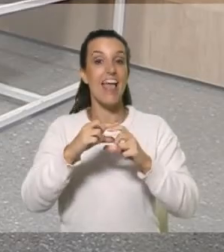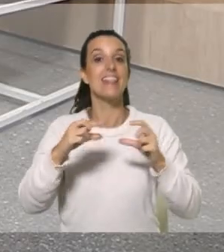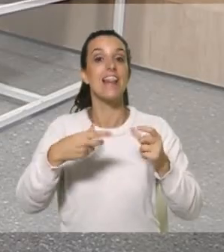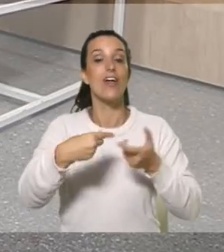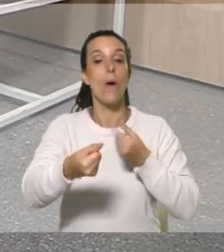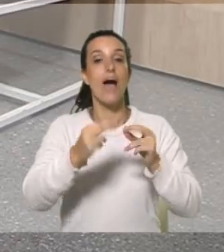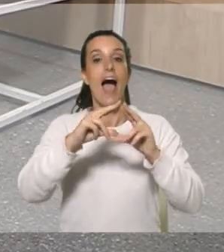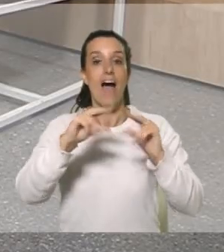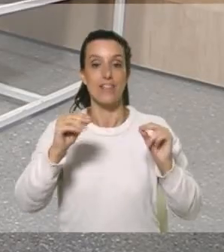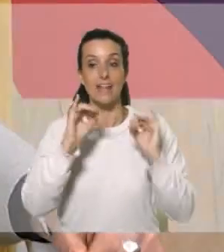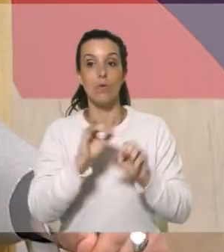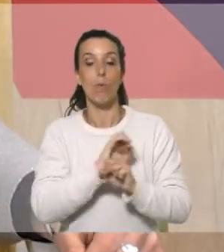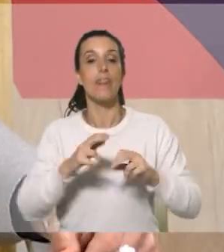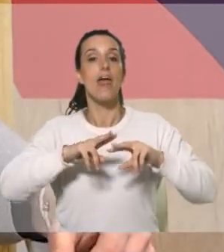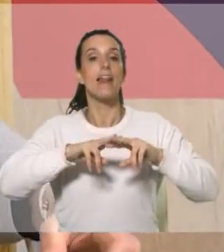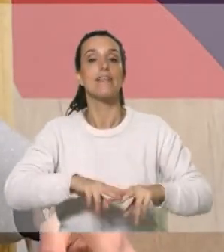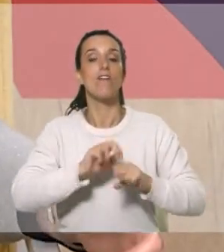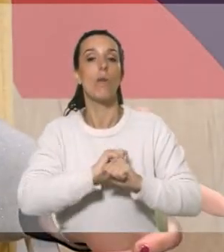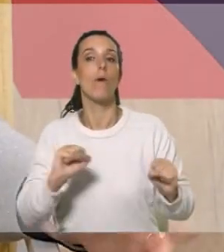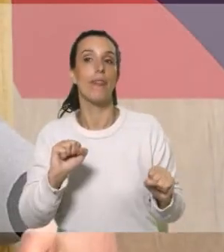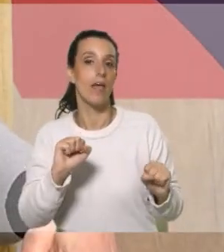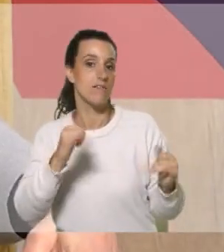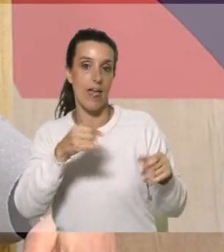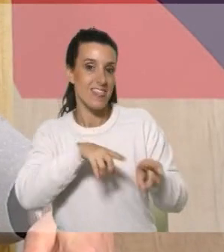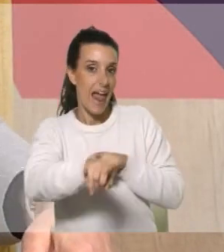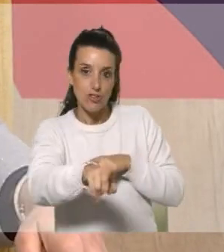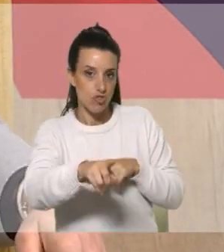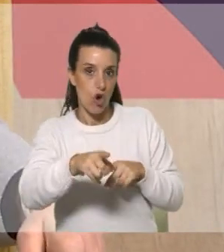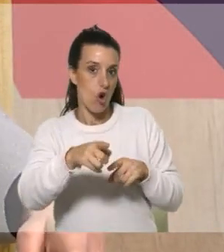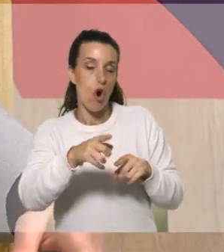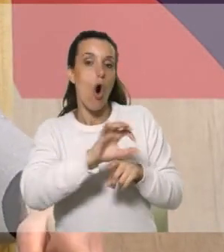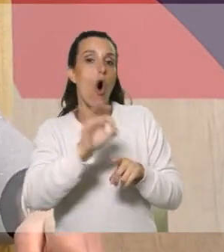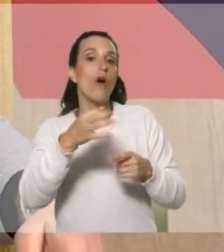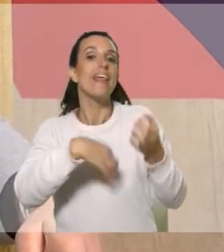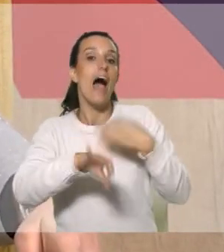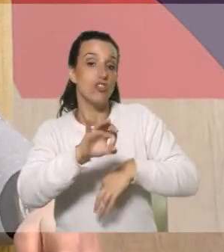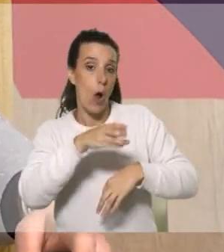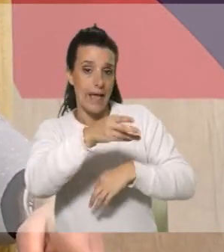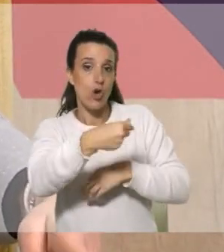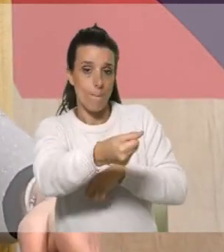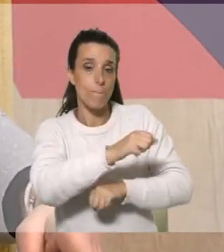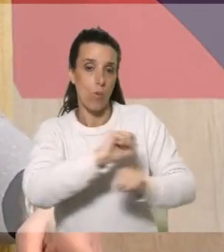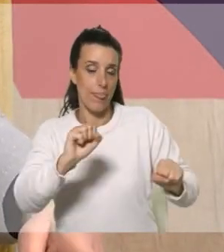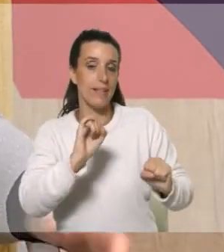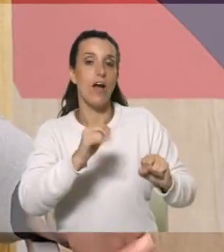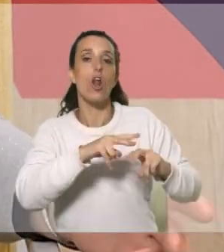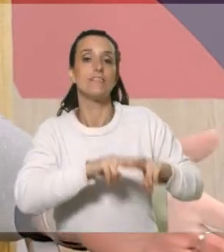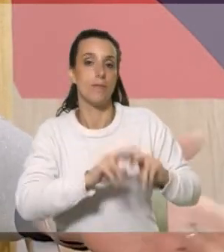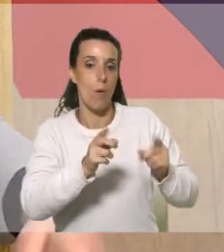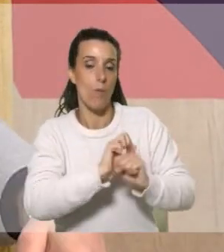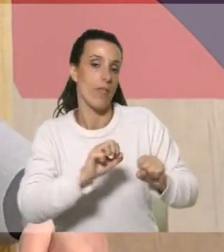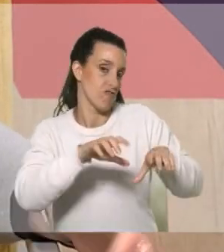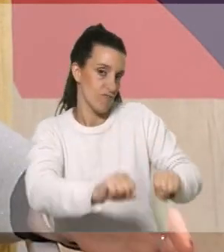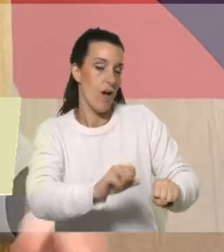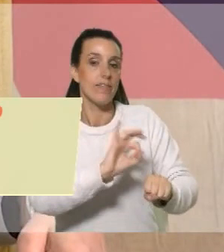están en hábitat se pueden reservar por ya directamente la boletería del teatro Victoria Tenemos también